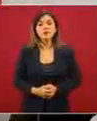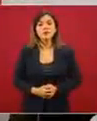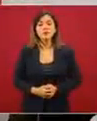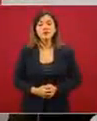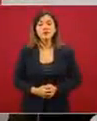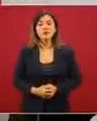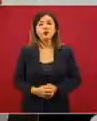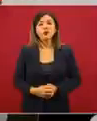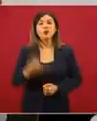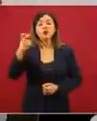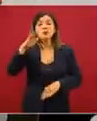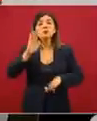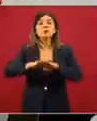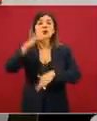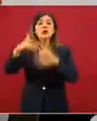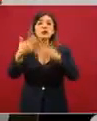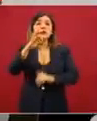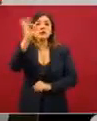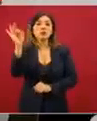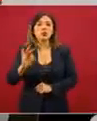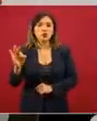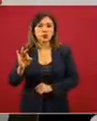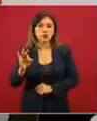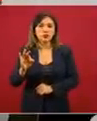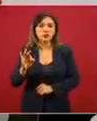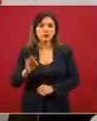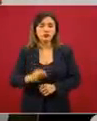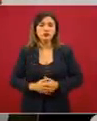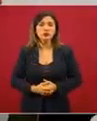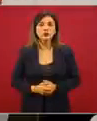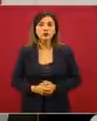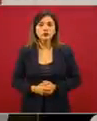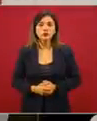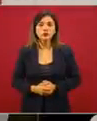esto aumenta al 15%.